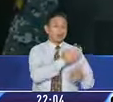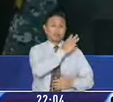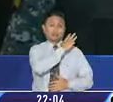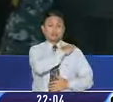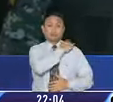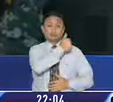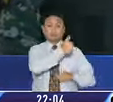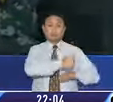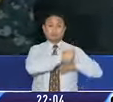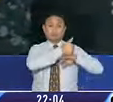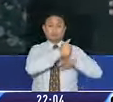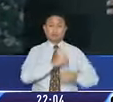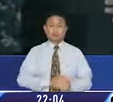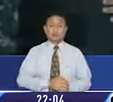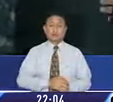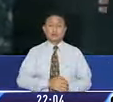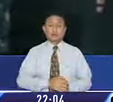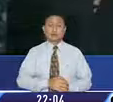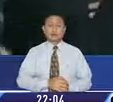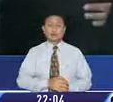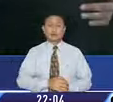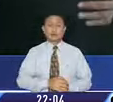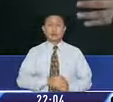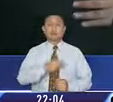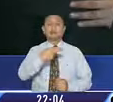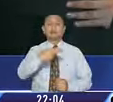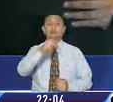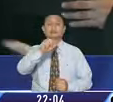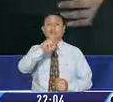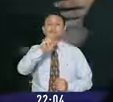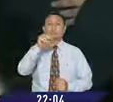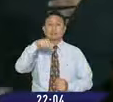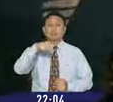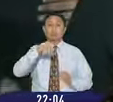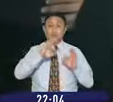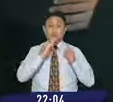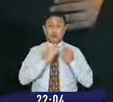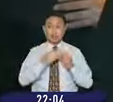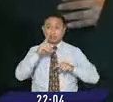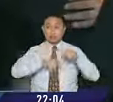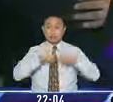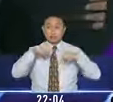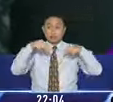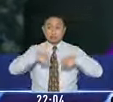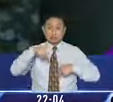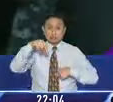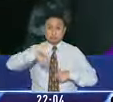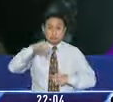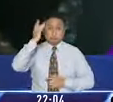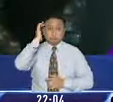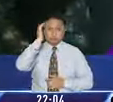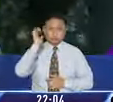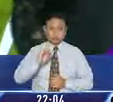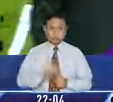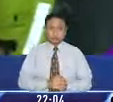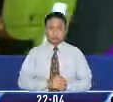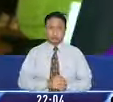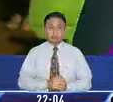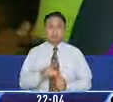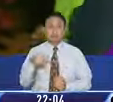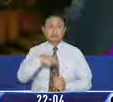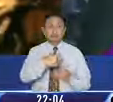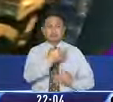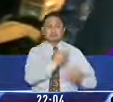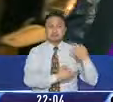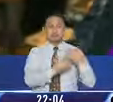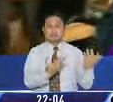Víctor Herrera, comandante del Distrito Metropolitano de Quito, y es que aquí hay un ambiente de tensión, hay familiares, amigos de las personas privadas de la libertad que están buscando explicaciones,